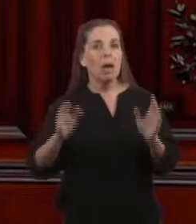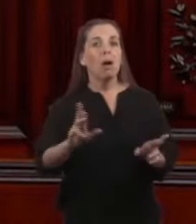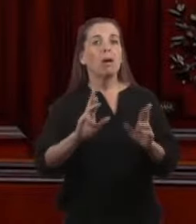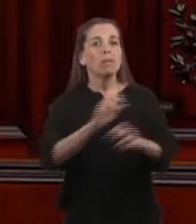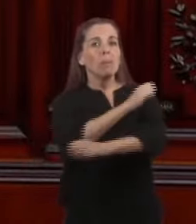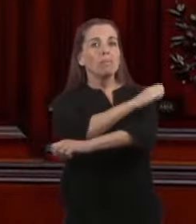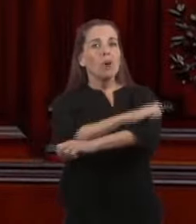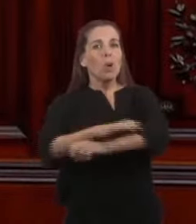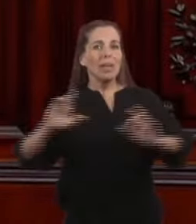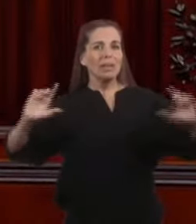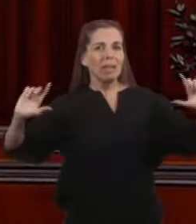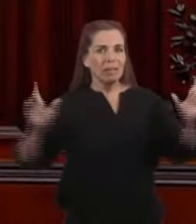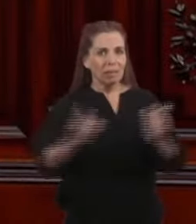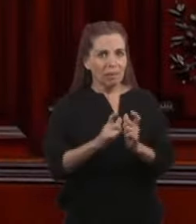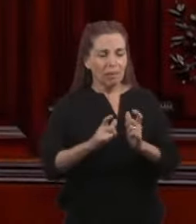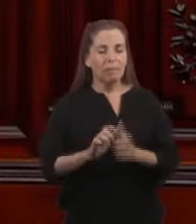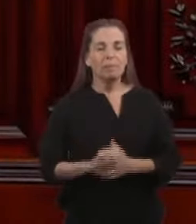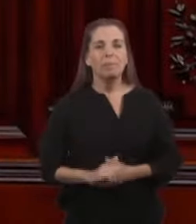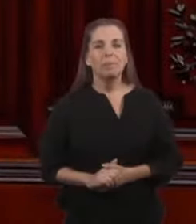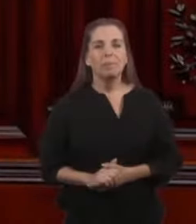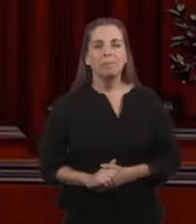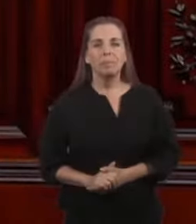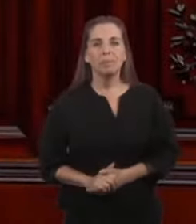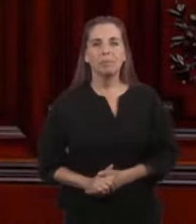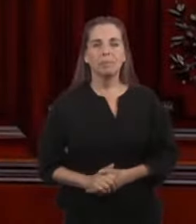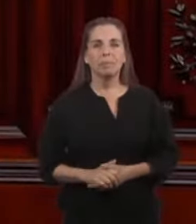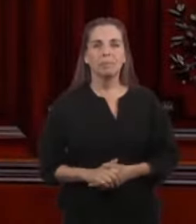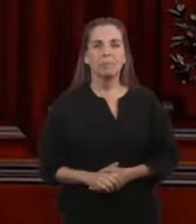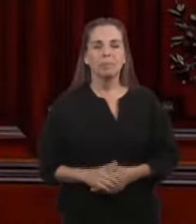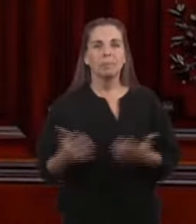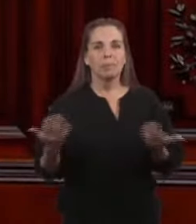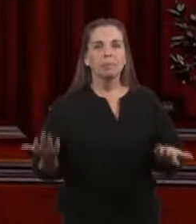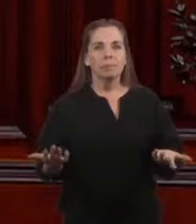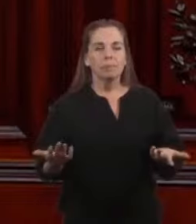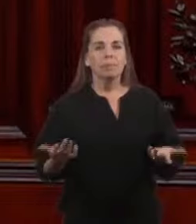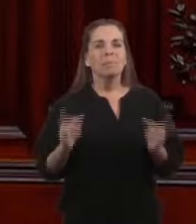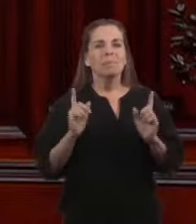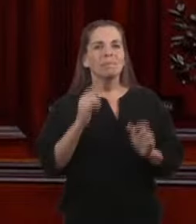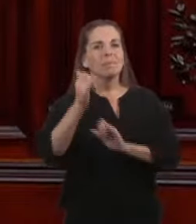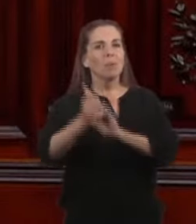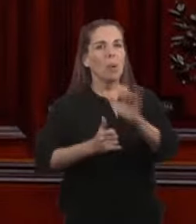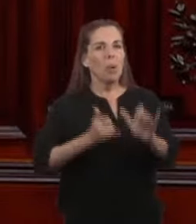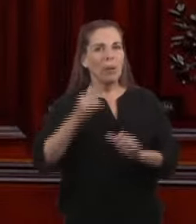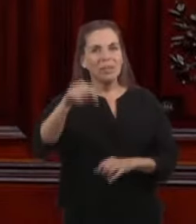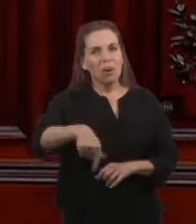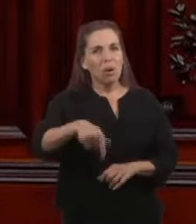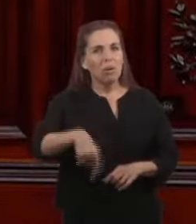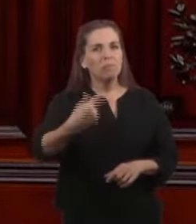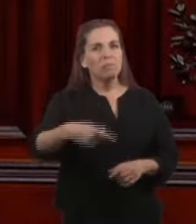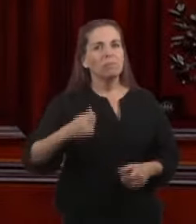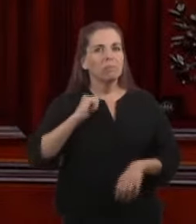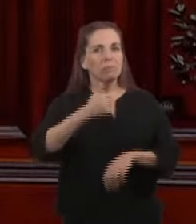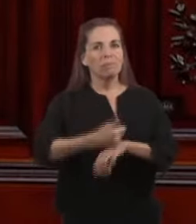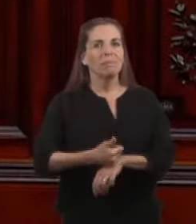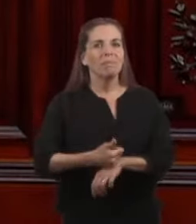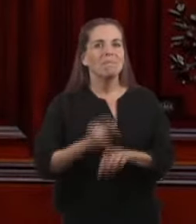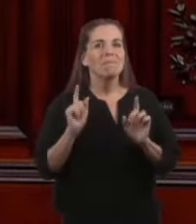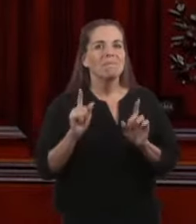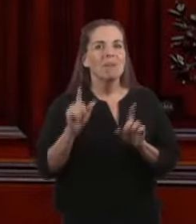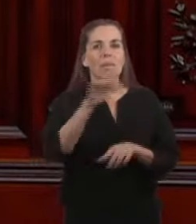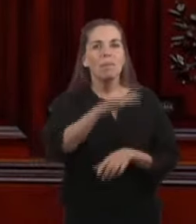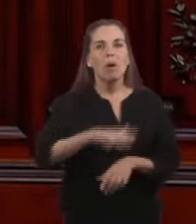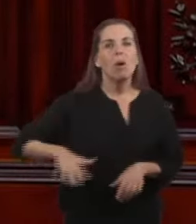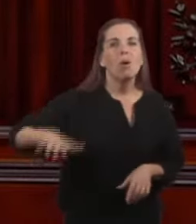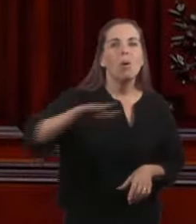de la indigencia De hecho no puedo dejar de que estamos hoy aquí en esta misma casa